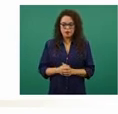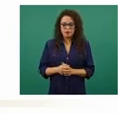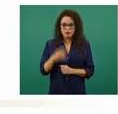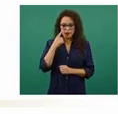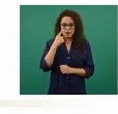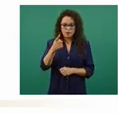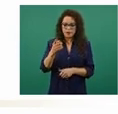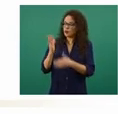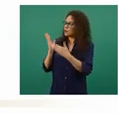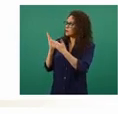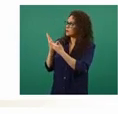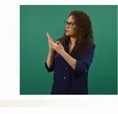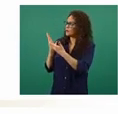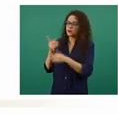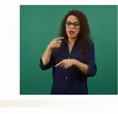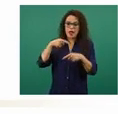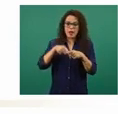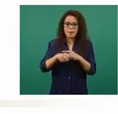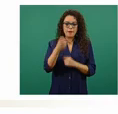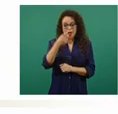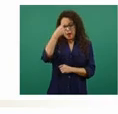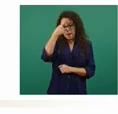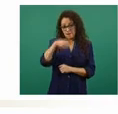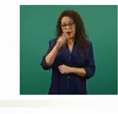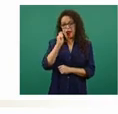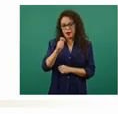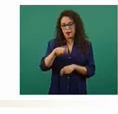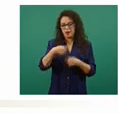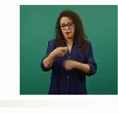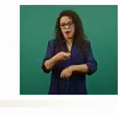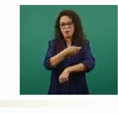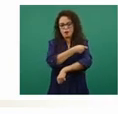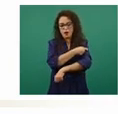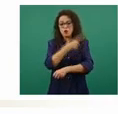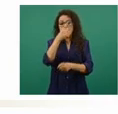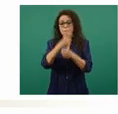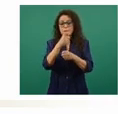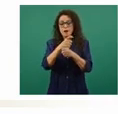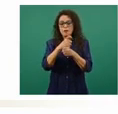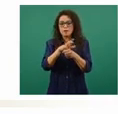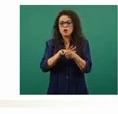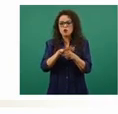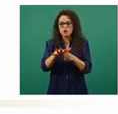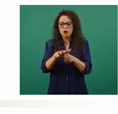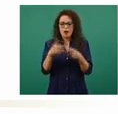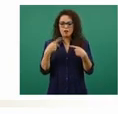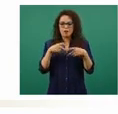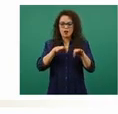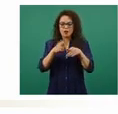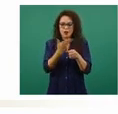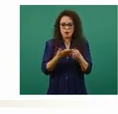se inició este proceso de vacunación. Primeramente el personal de salud, son